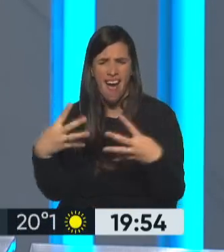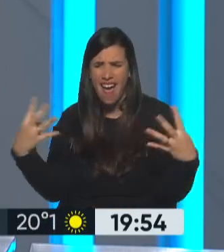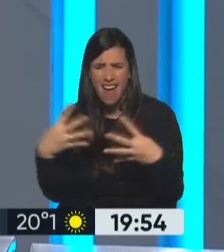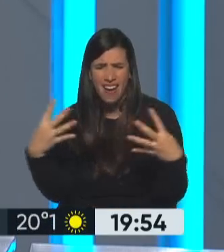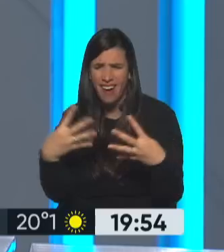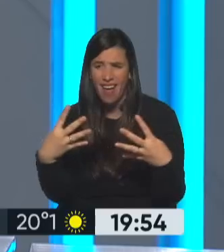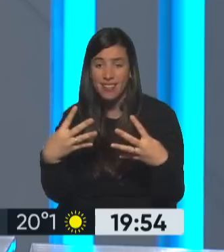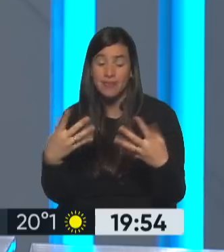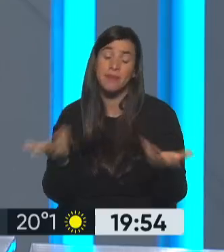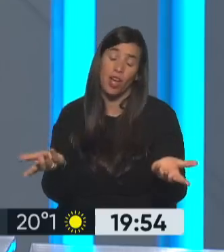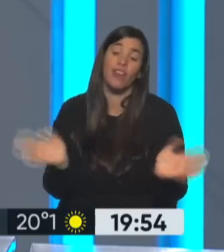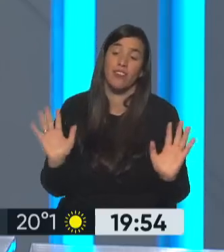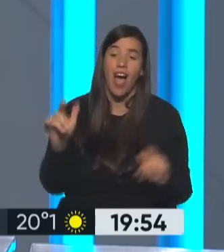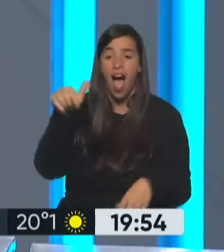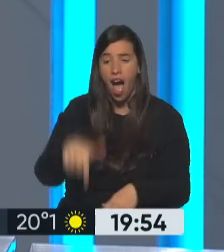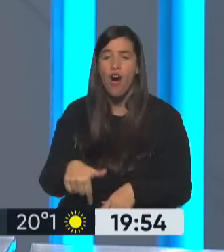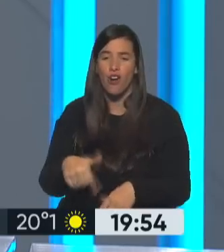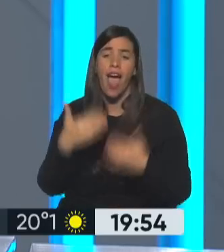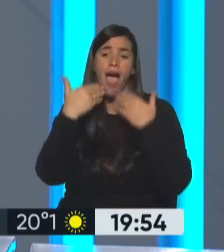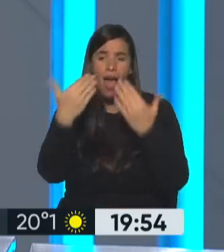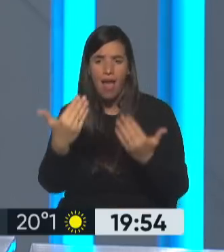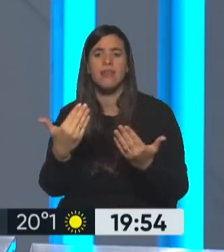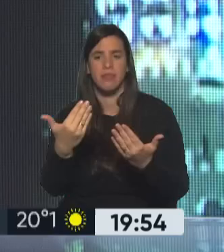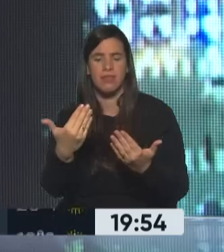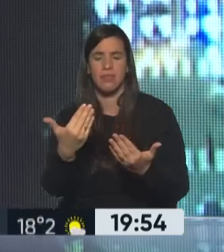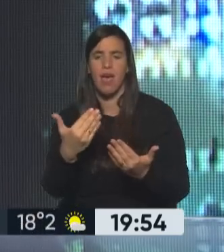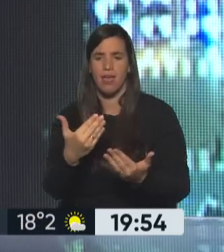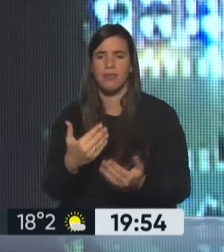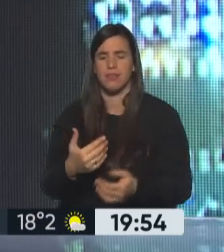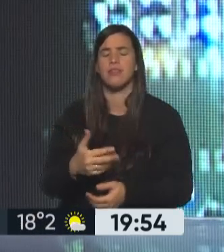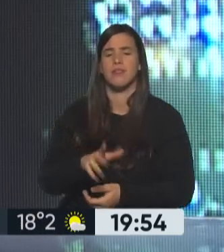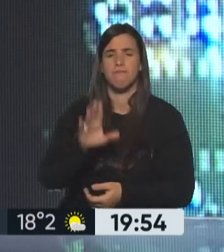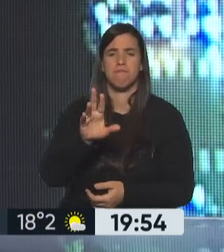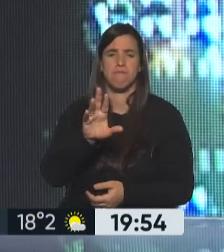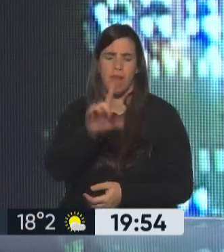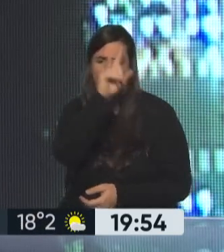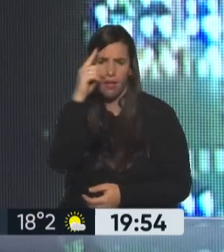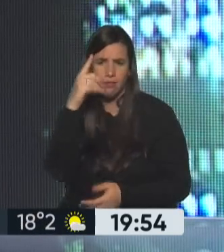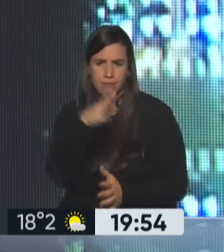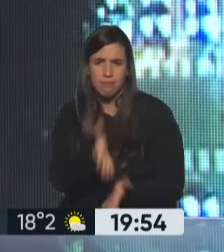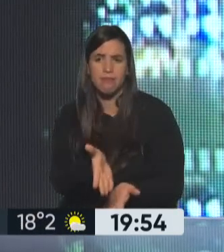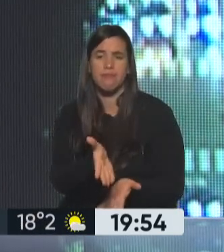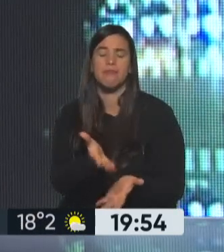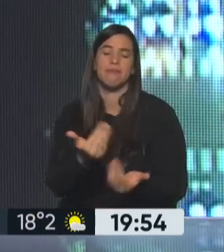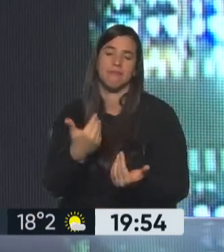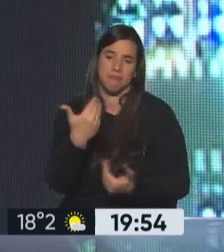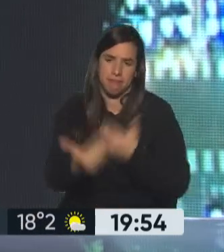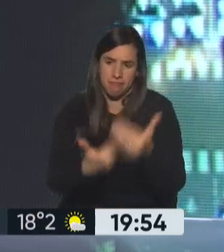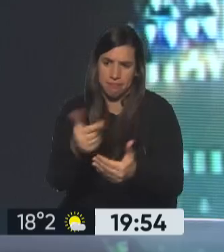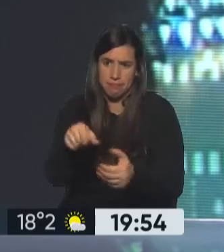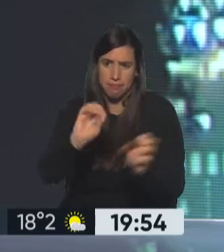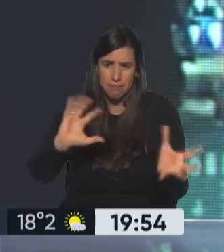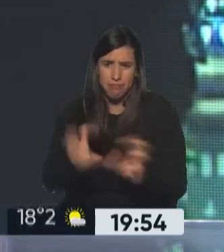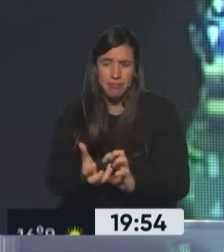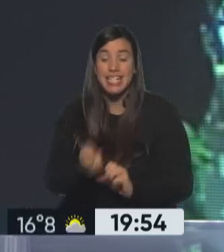supuesta institucionalidad y de la República, no pasa algo parecido. Exactamente. A veces. Ahora, si no hay una movilización importante, estamos perdidos. Con